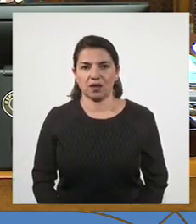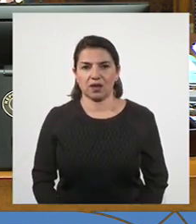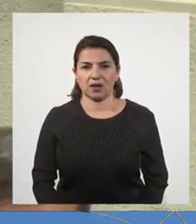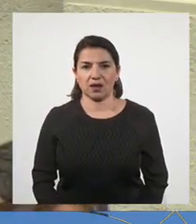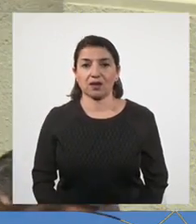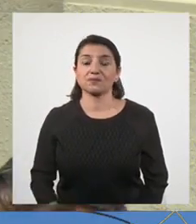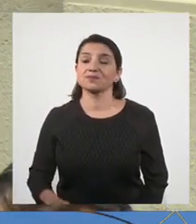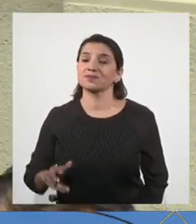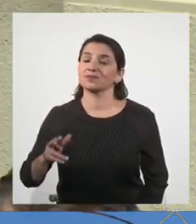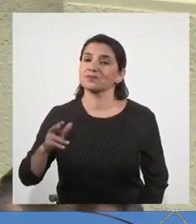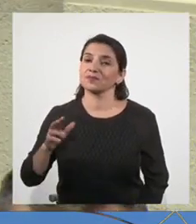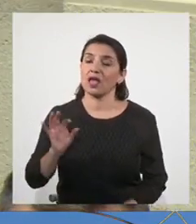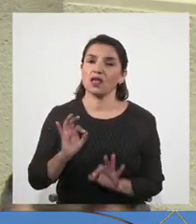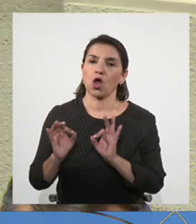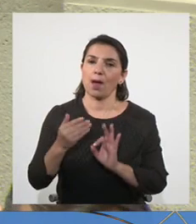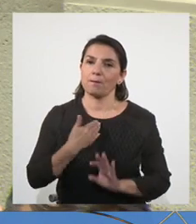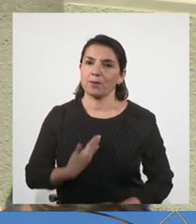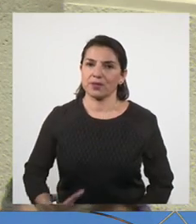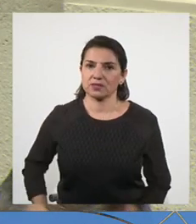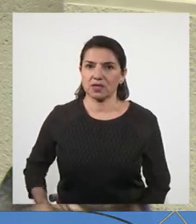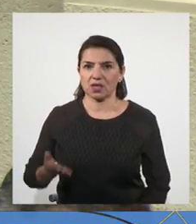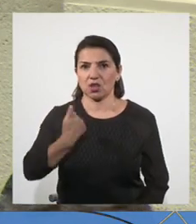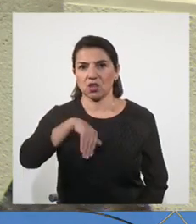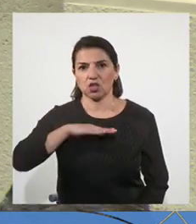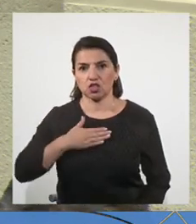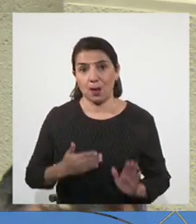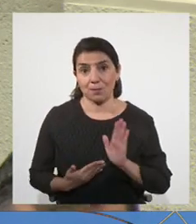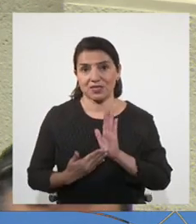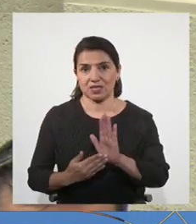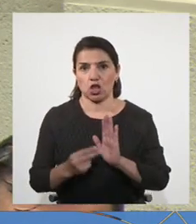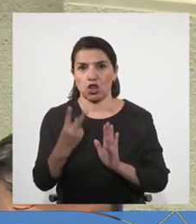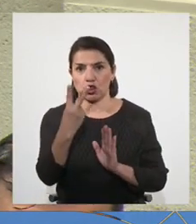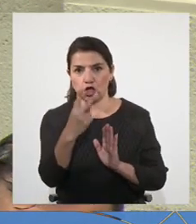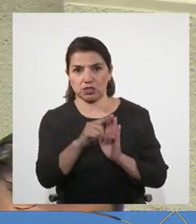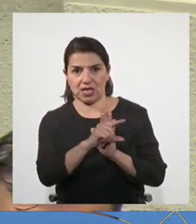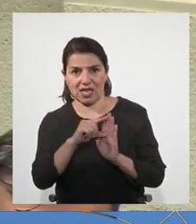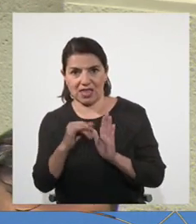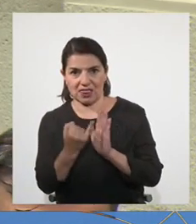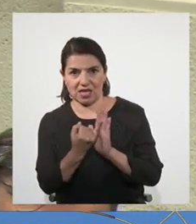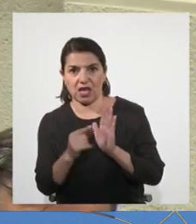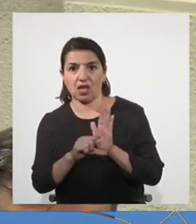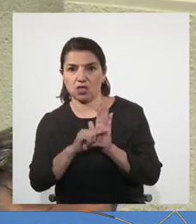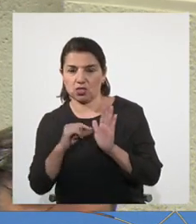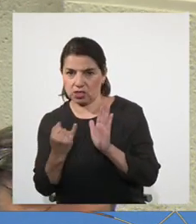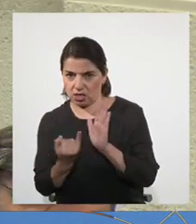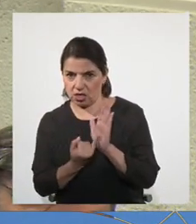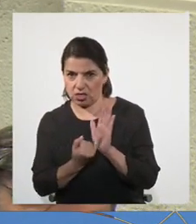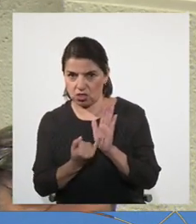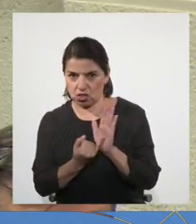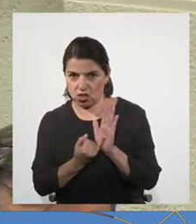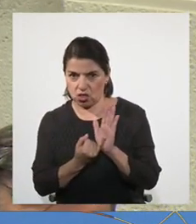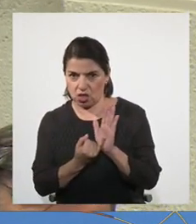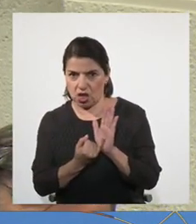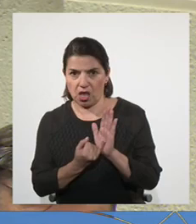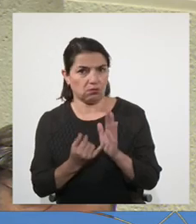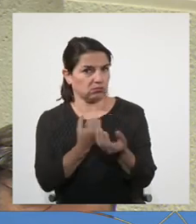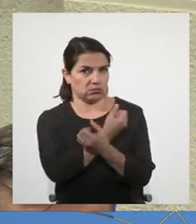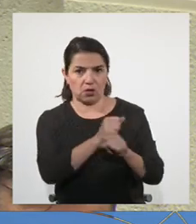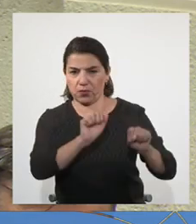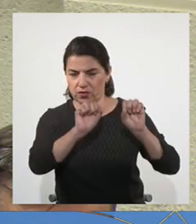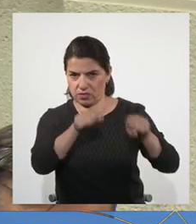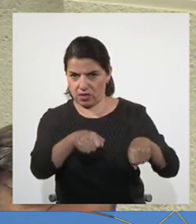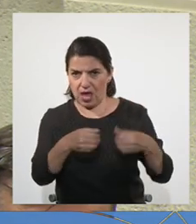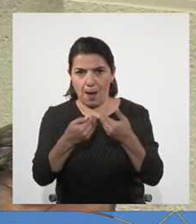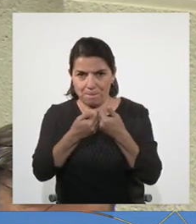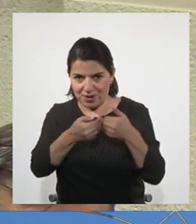Señora presidenta, nosotros habíamos presentado dos indicaciones que fueran declaradas inadmisibles, que en su momento también vamos a pedir la apertura de la